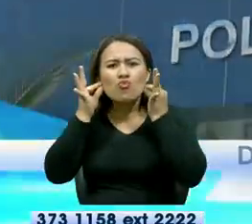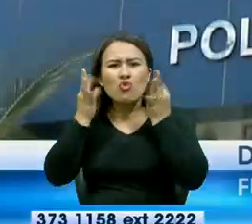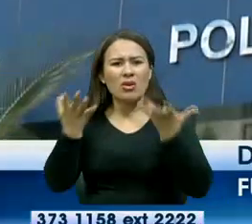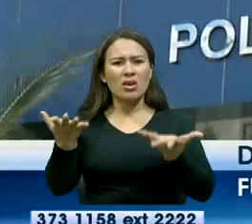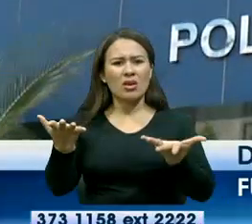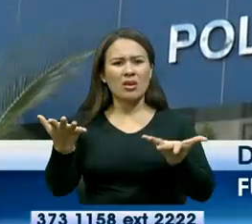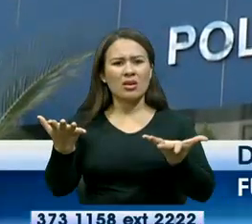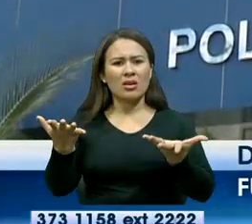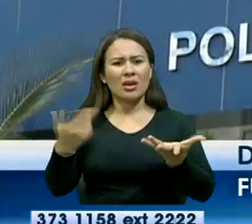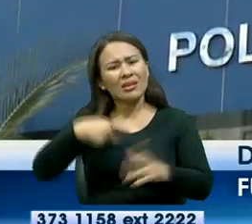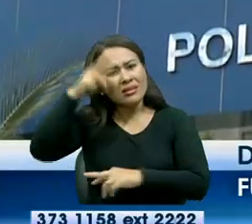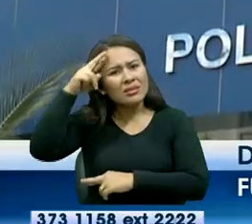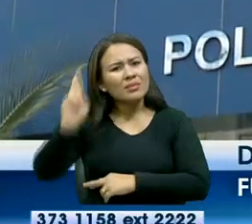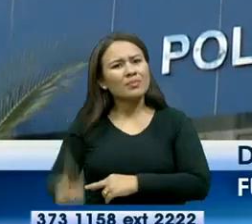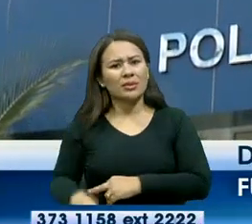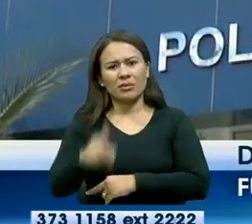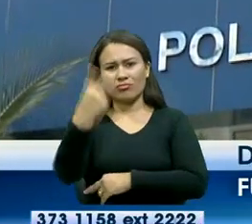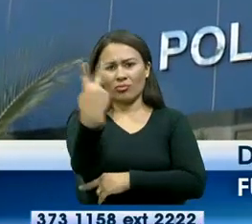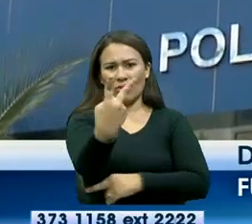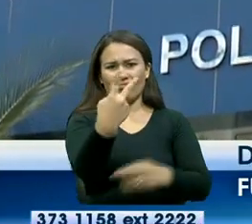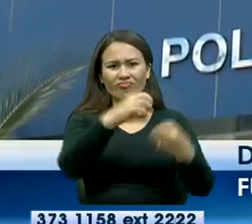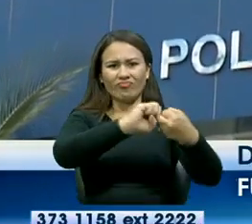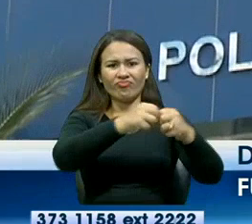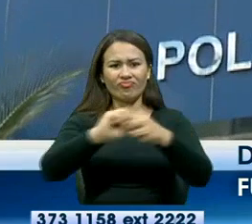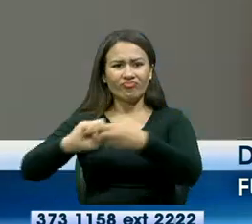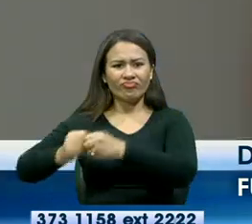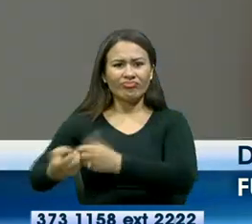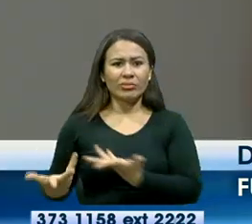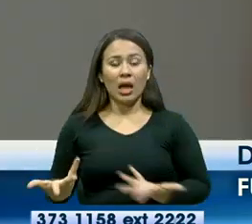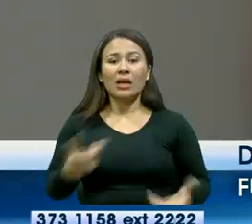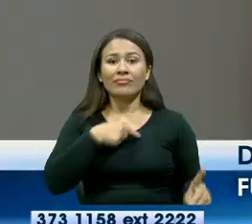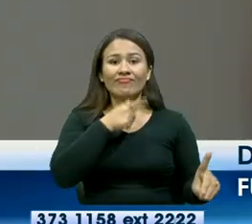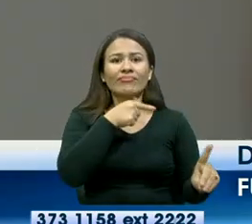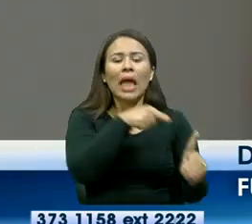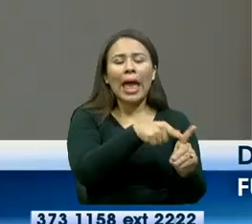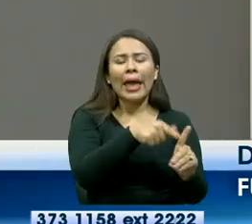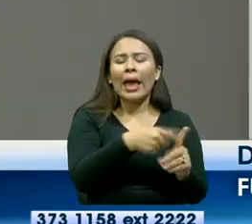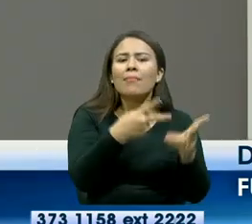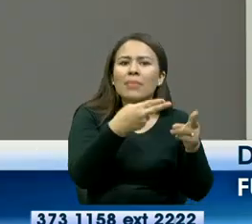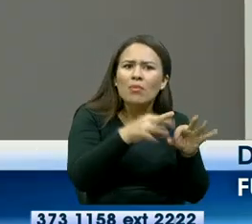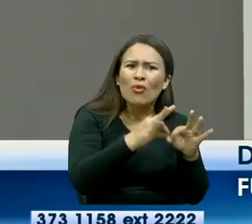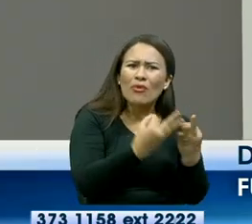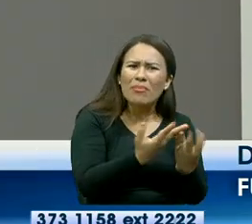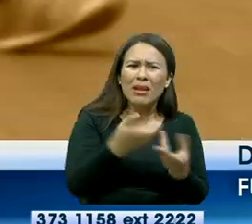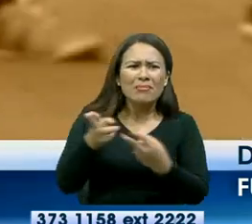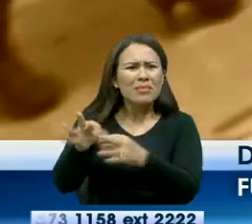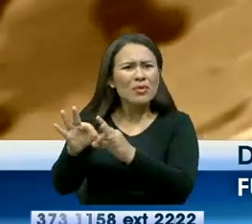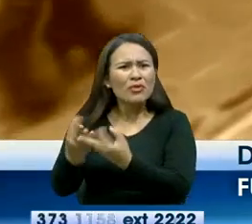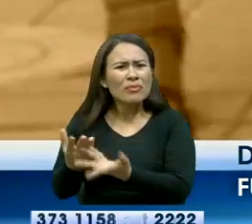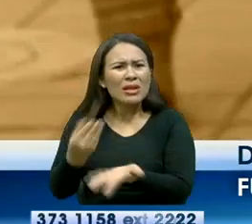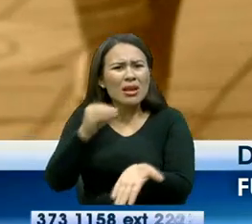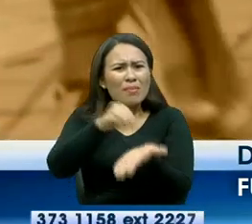Lo que asombra en los dos casos, que los supuestos responsables son cercanos al círculo familiar.